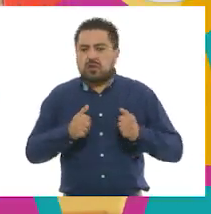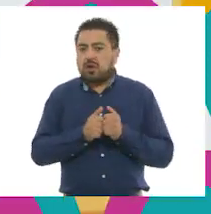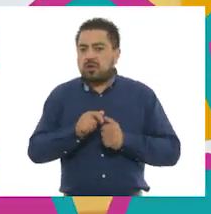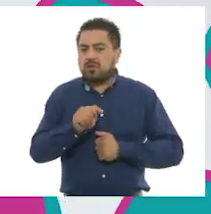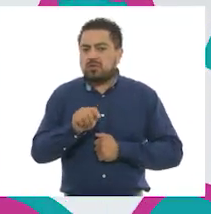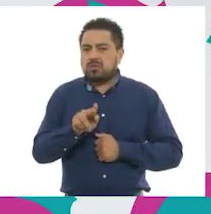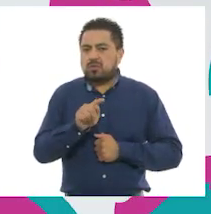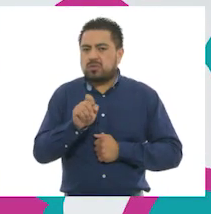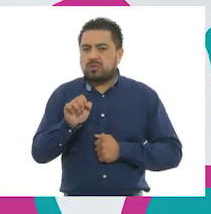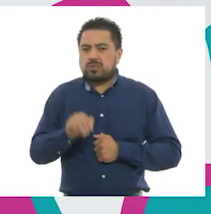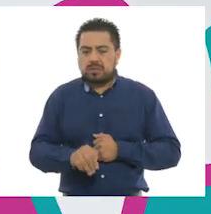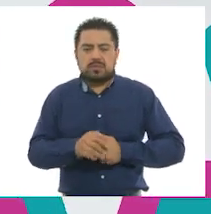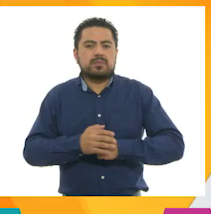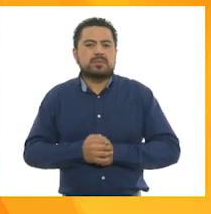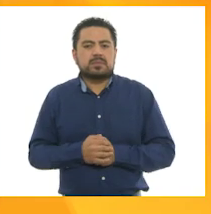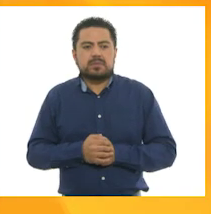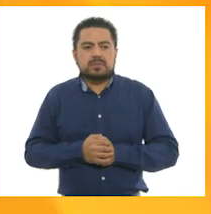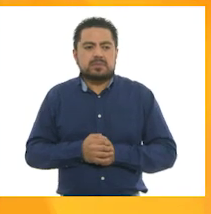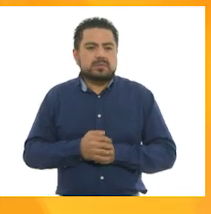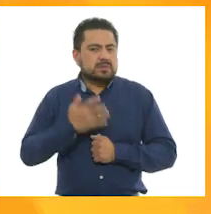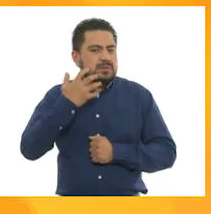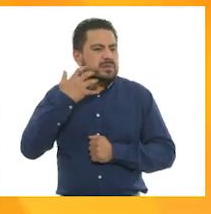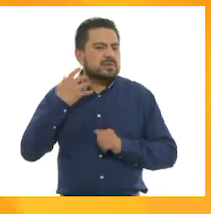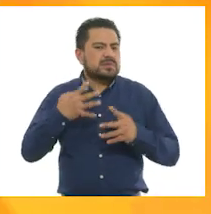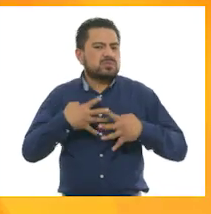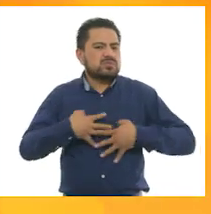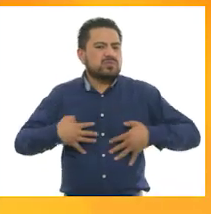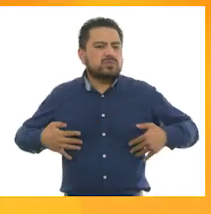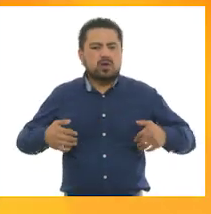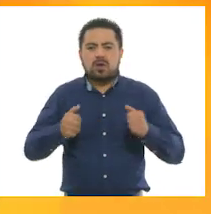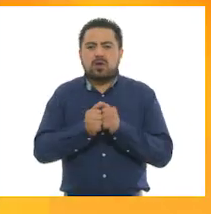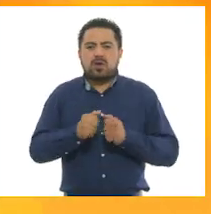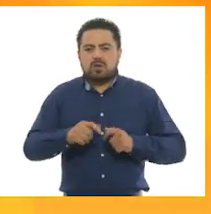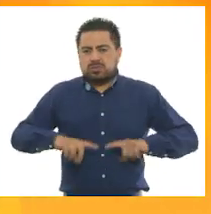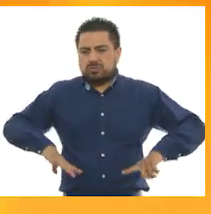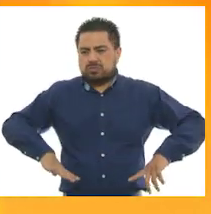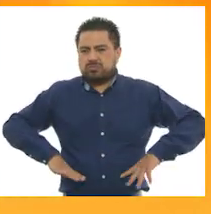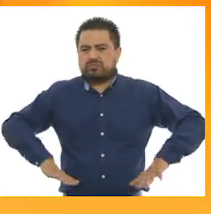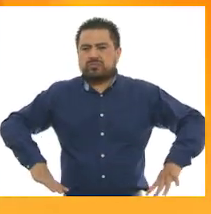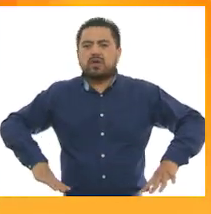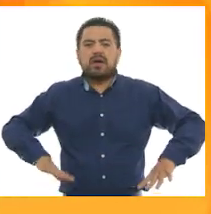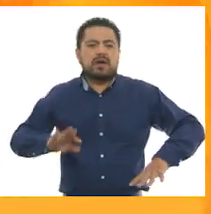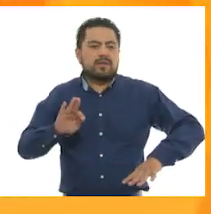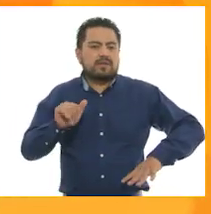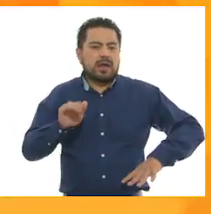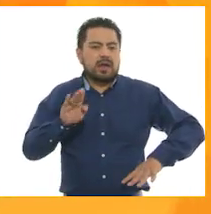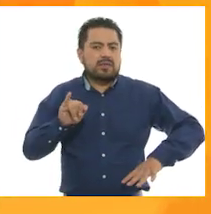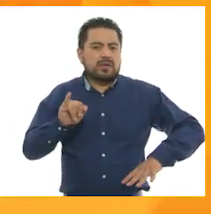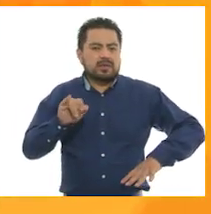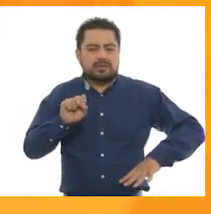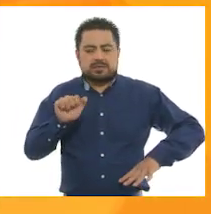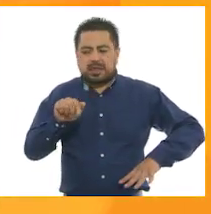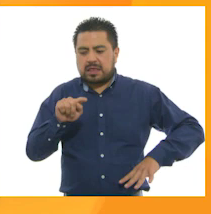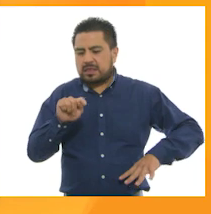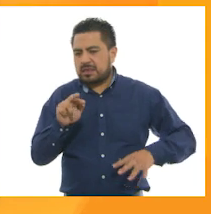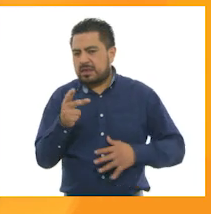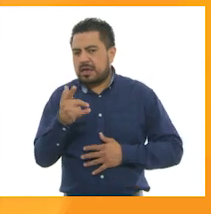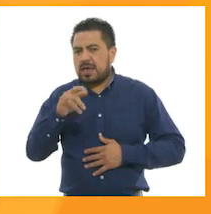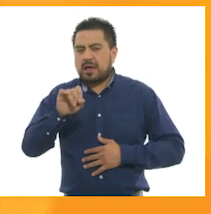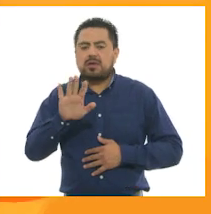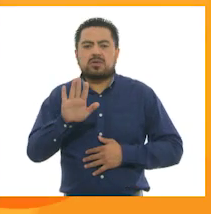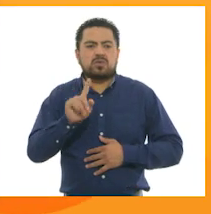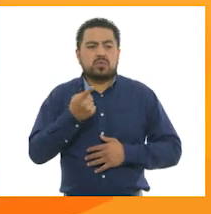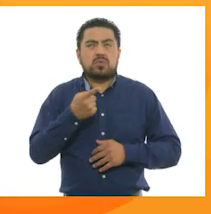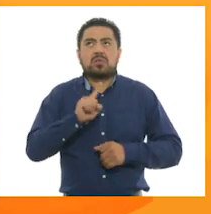Disfrútenla. Un tigre con tutú, de Fabi Santiago.